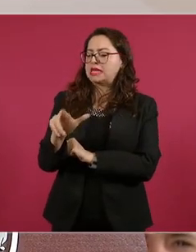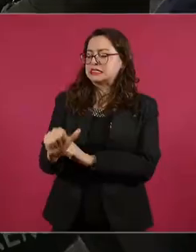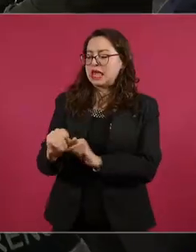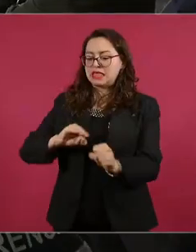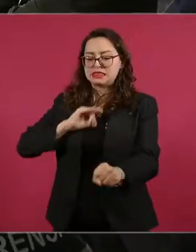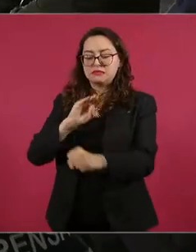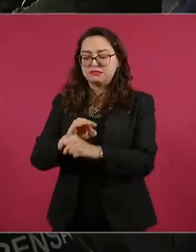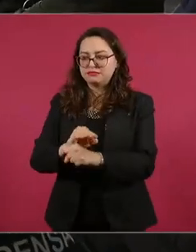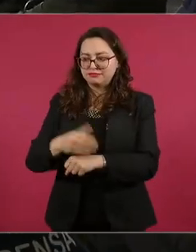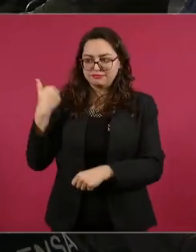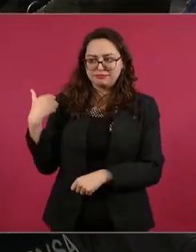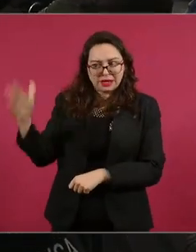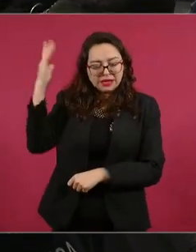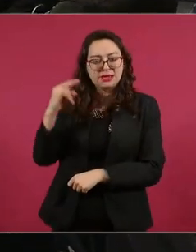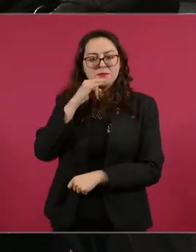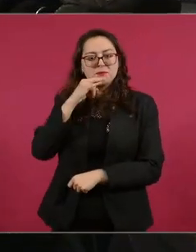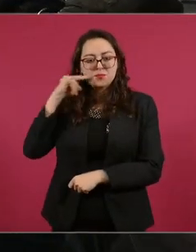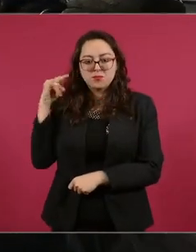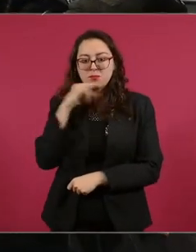reverendos hipócritas,